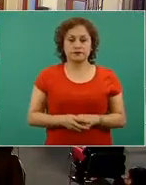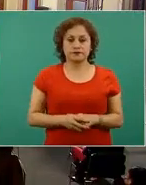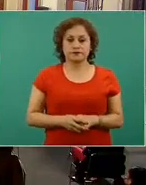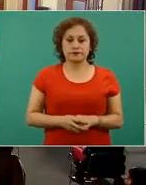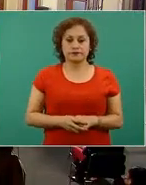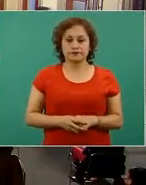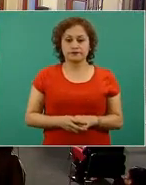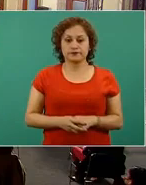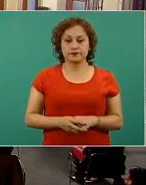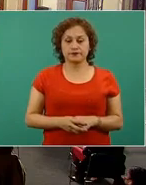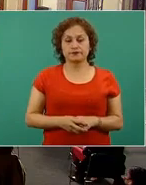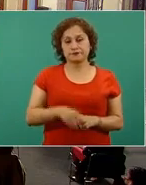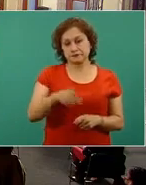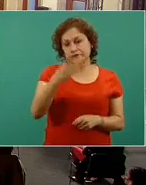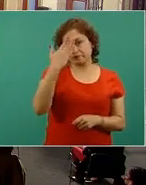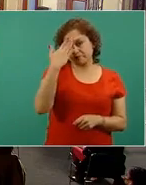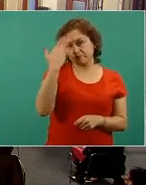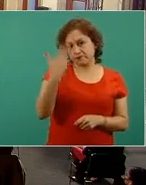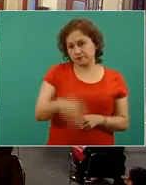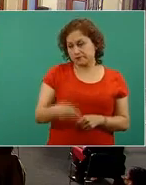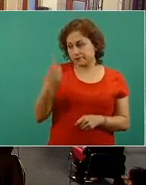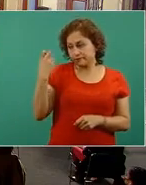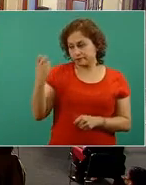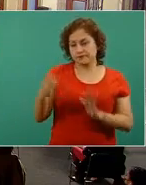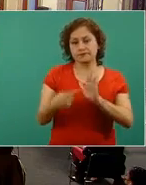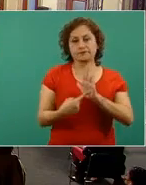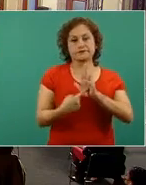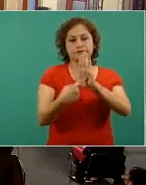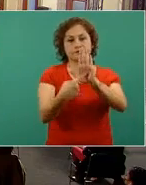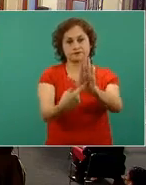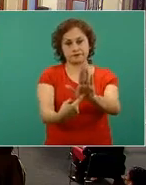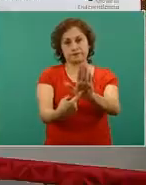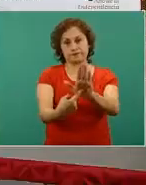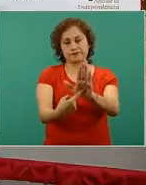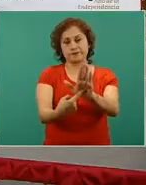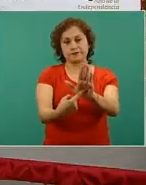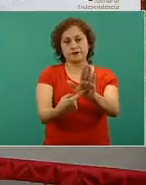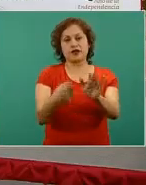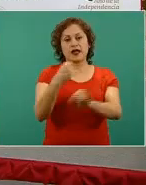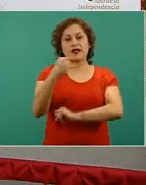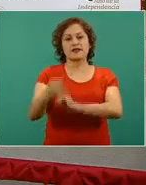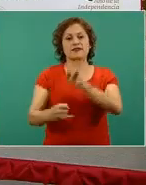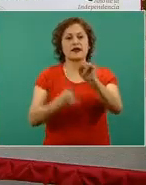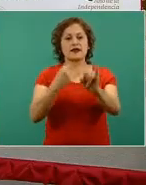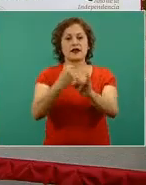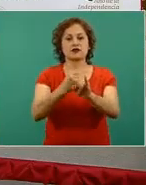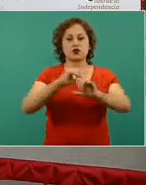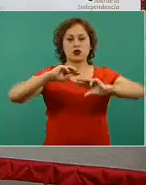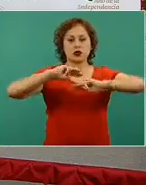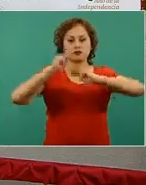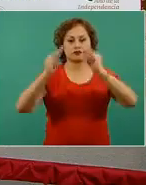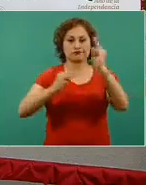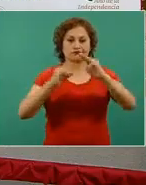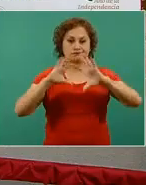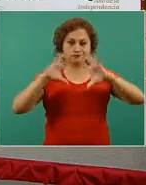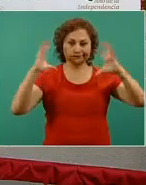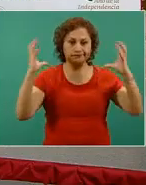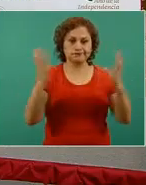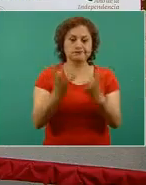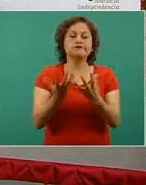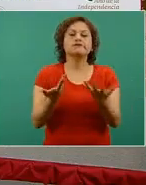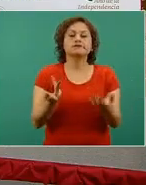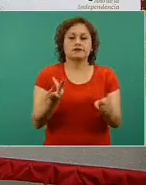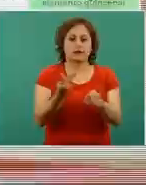Y como saben, pues también presentamos a ustedes el panorama internacional, como pues ha